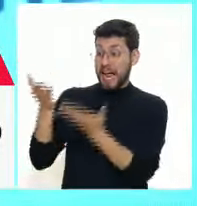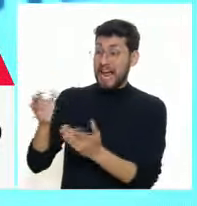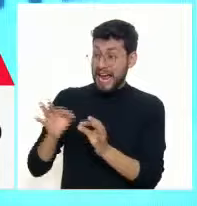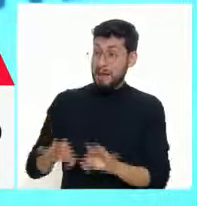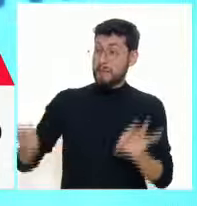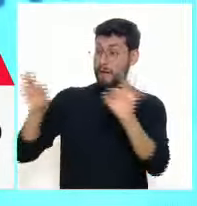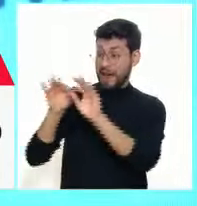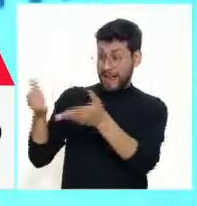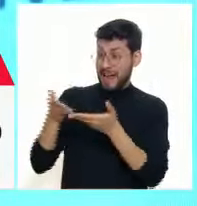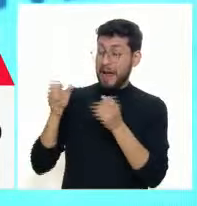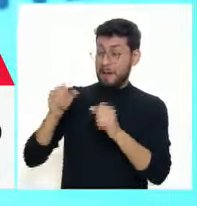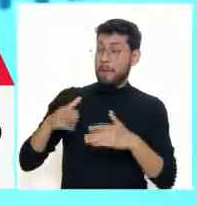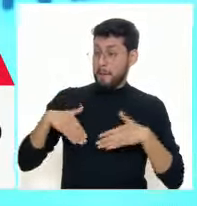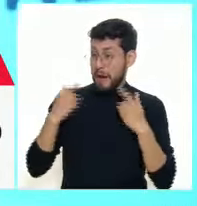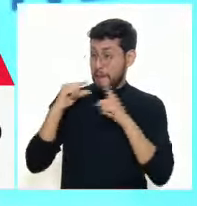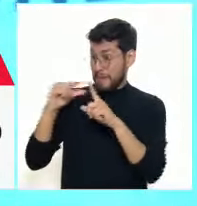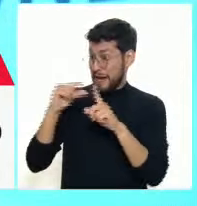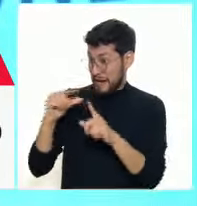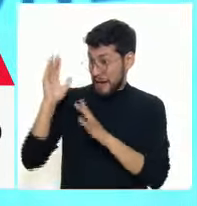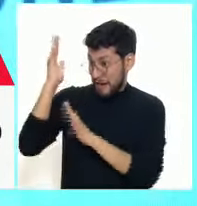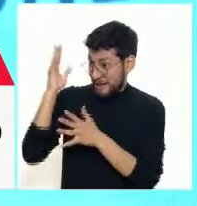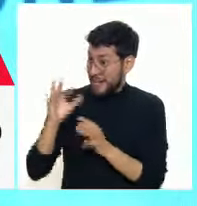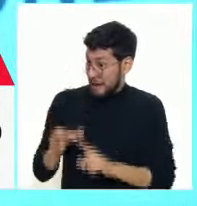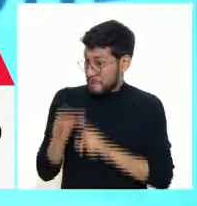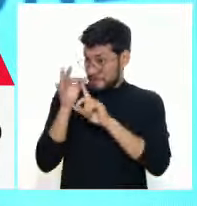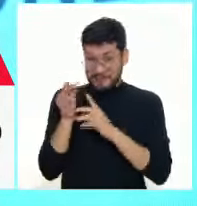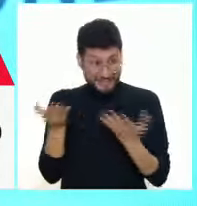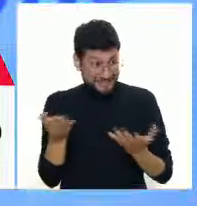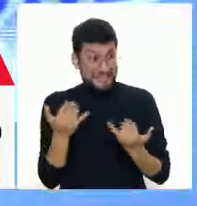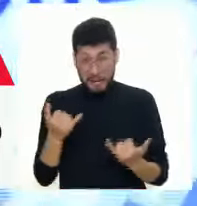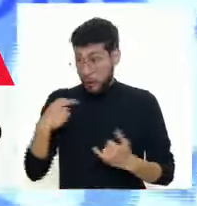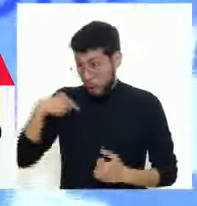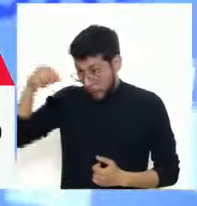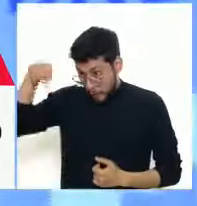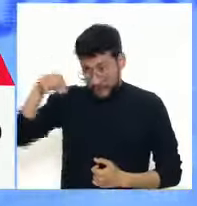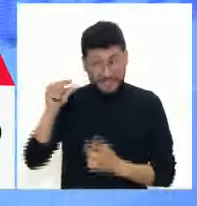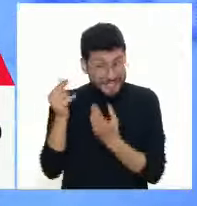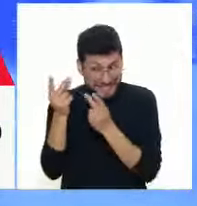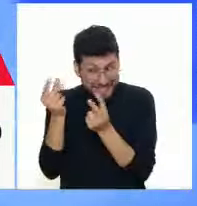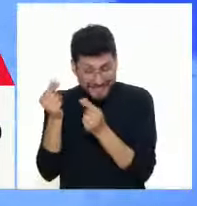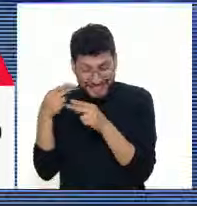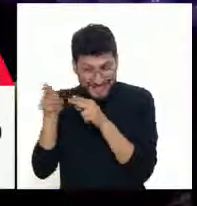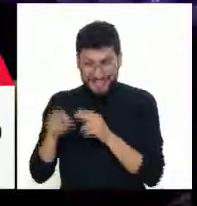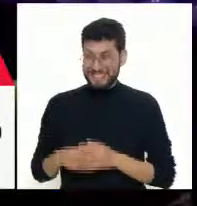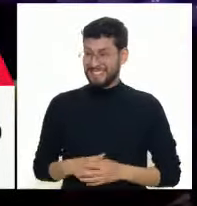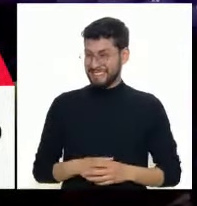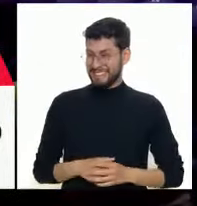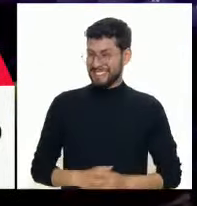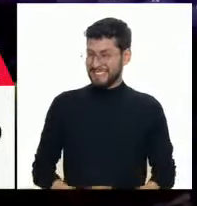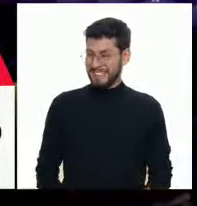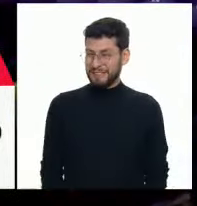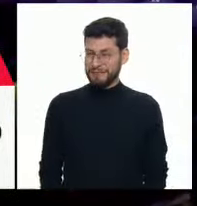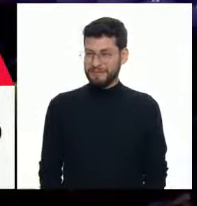tan importantes para que nos brinden unas palabras súper especiales? Yo ahorita vengo, rapidito.